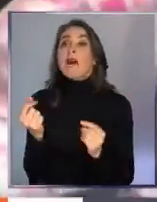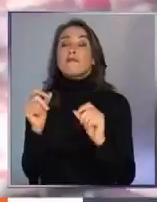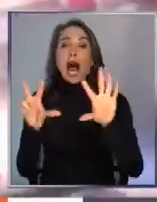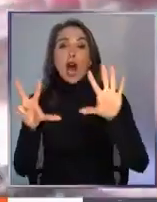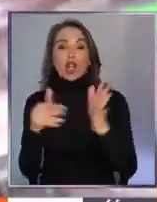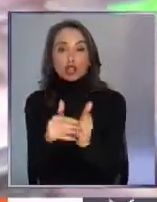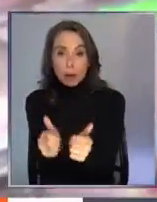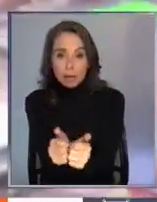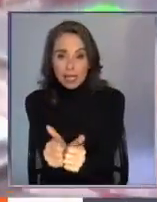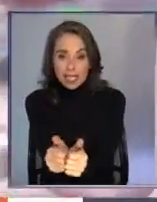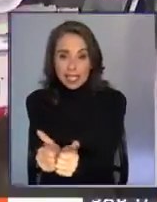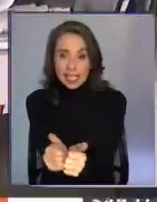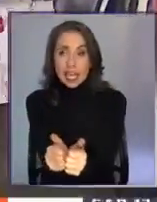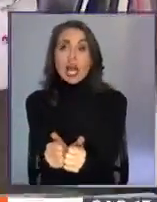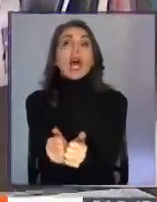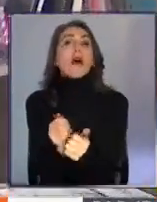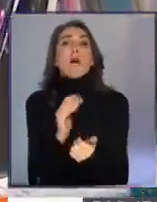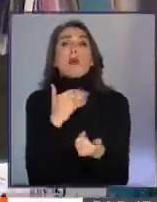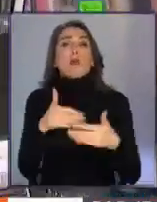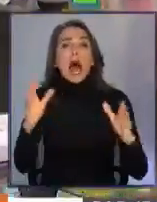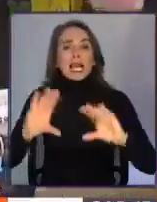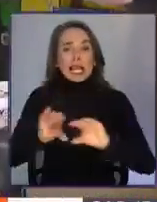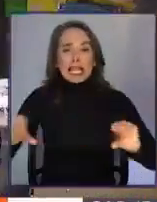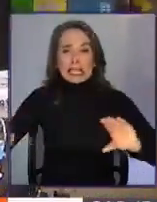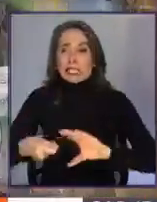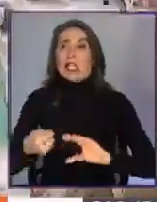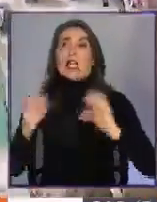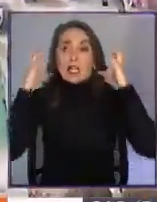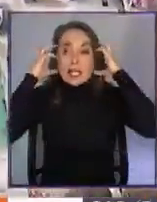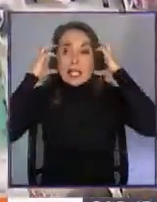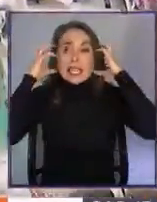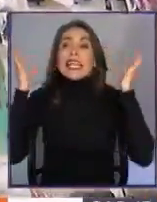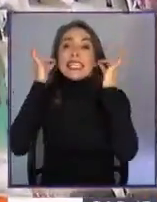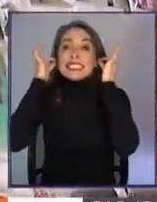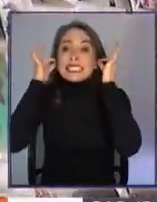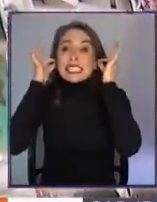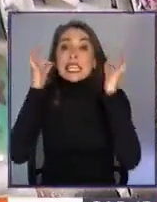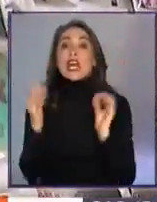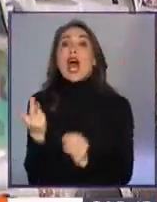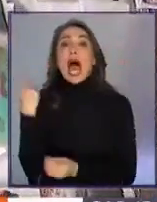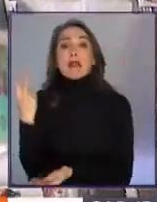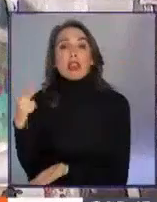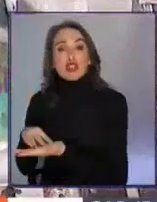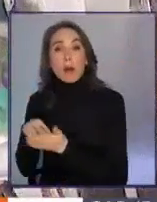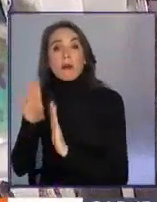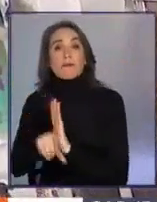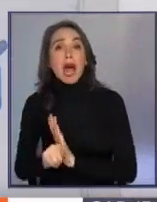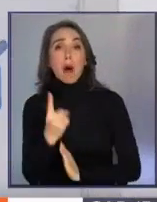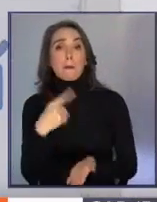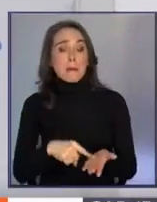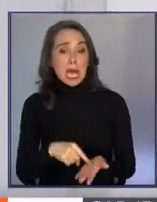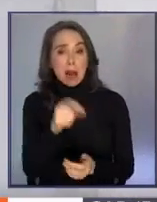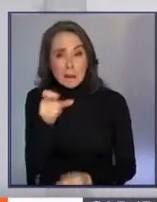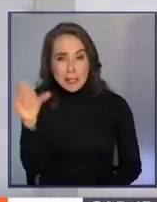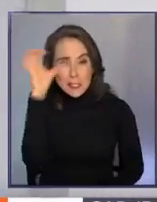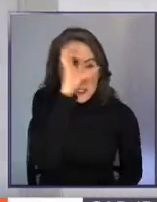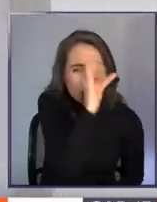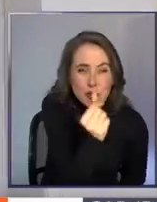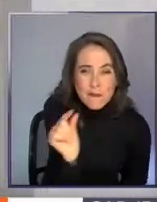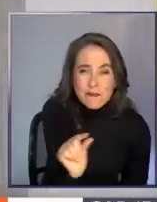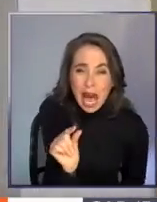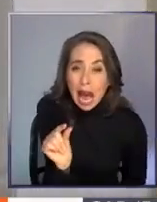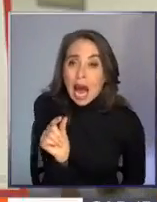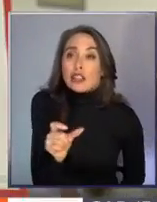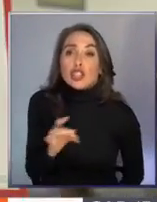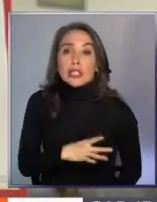¿Esos son joystick universales? Claro. Los audífonos tenía 2.000, los tengo a 1.000. Y es que dicen que el que busca, encuentra. Y el chileno tiene fama de sacar el